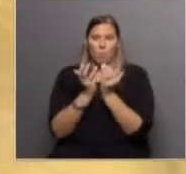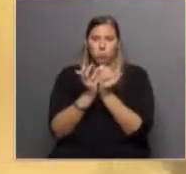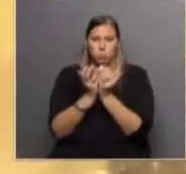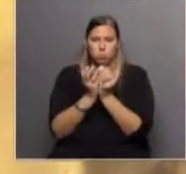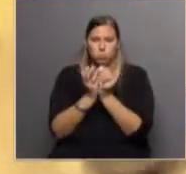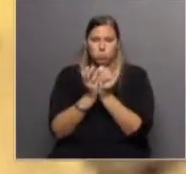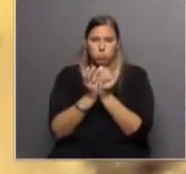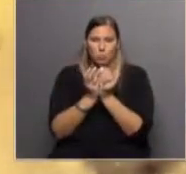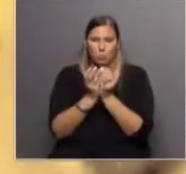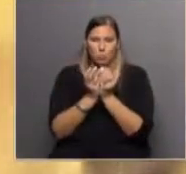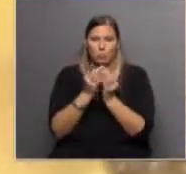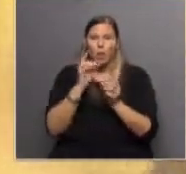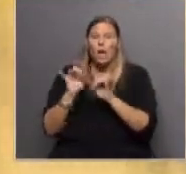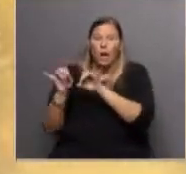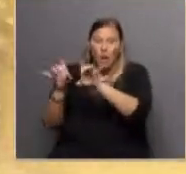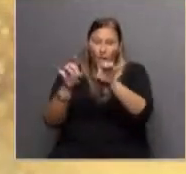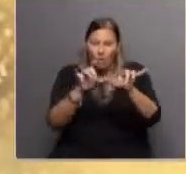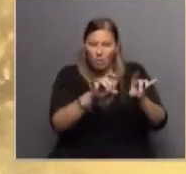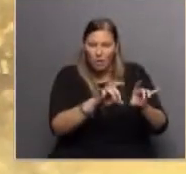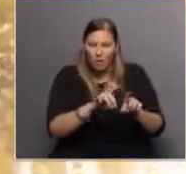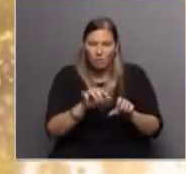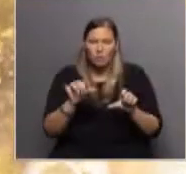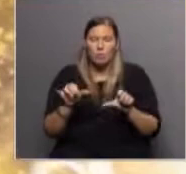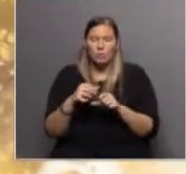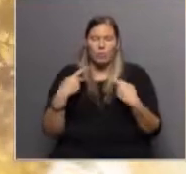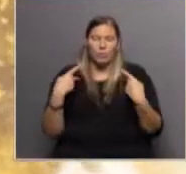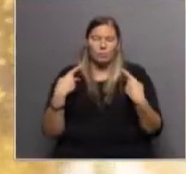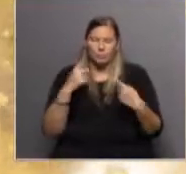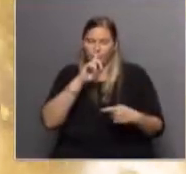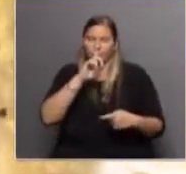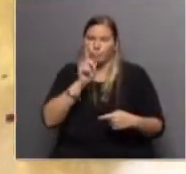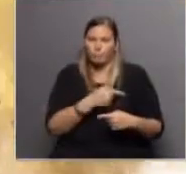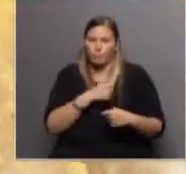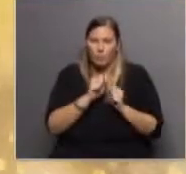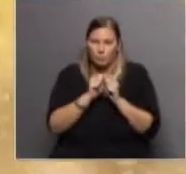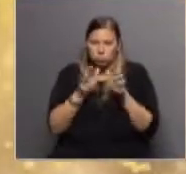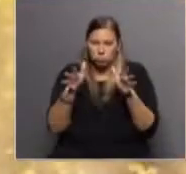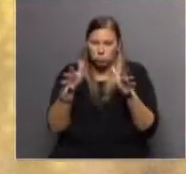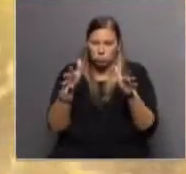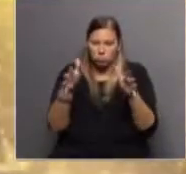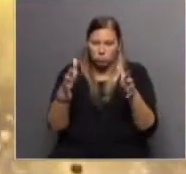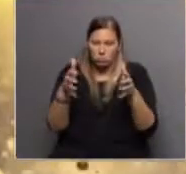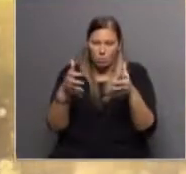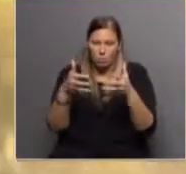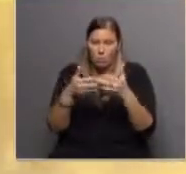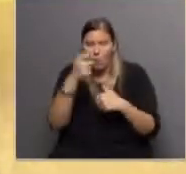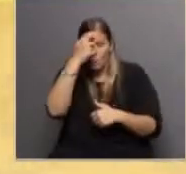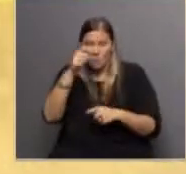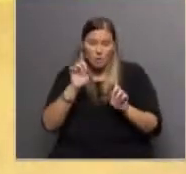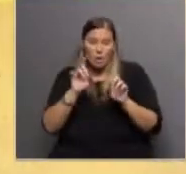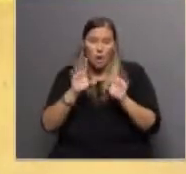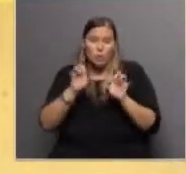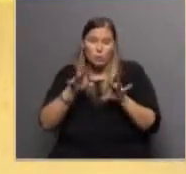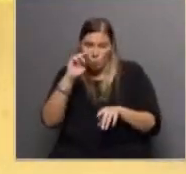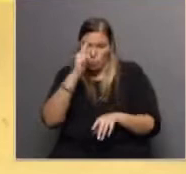y la capacidad de contagio de este virus hizo que viajara muy rápido y que toda la ciencia, más allá de la ciencia uruguaya, pero